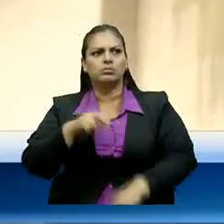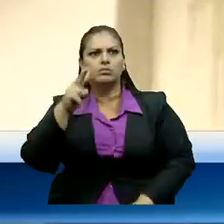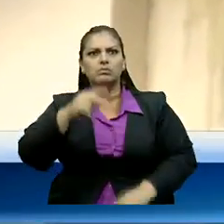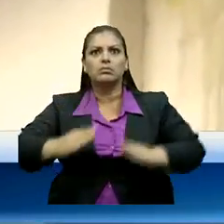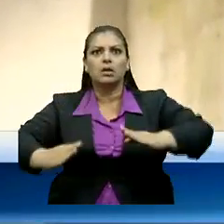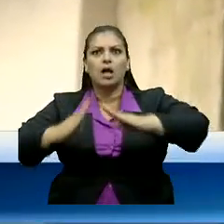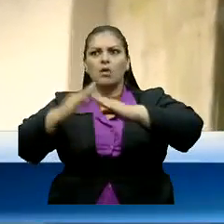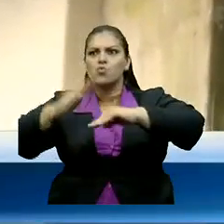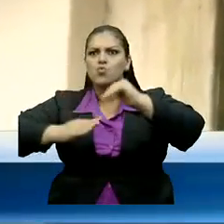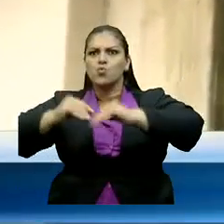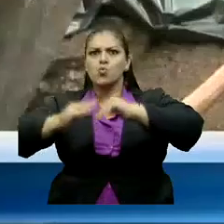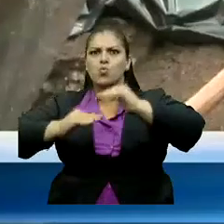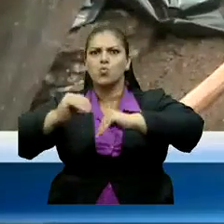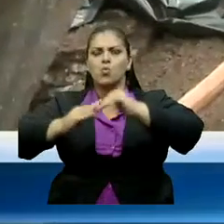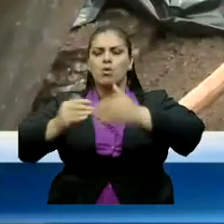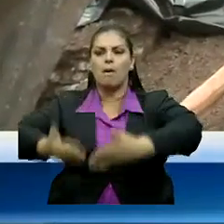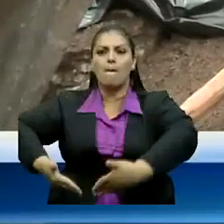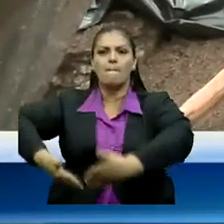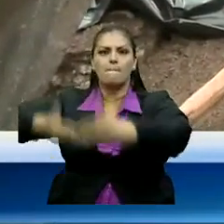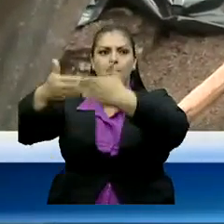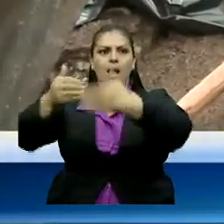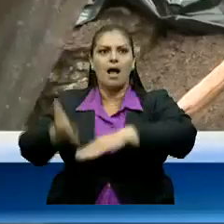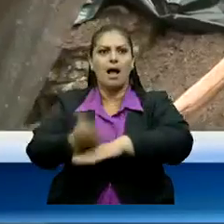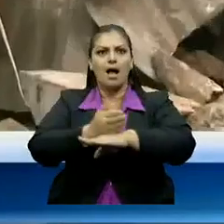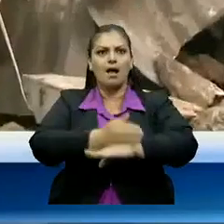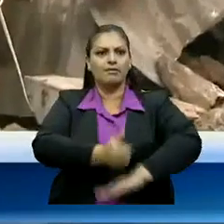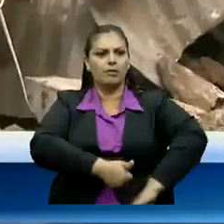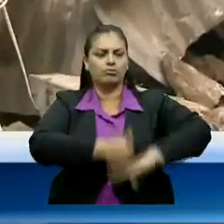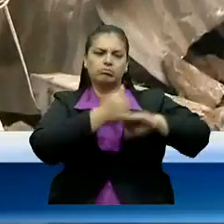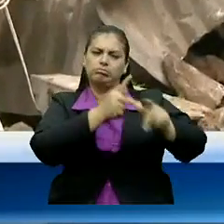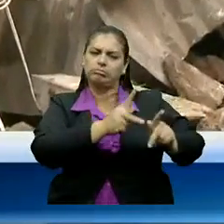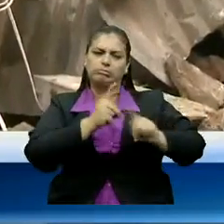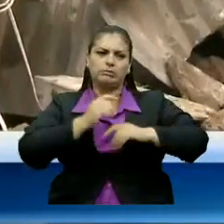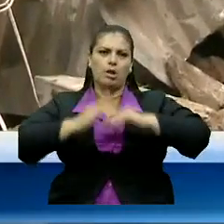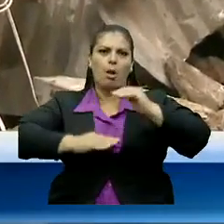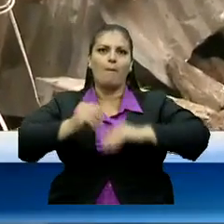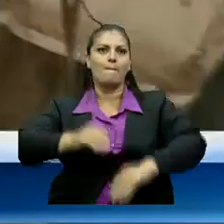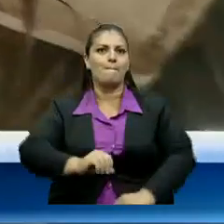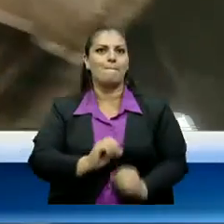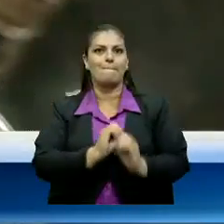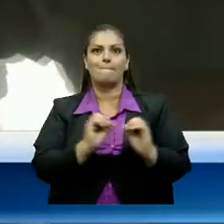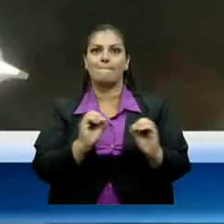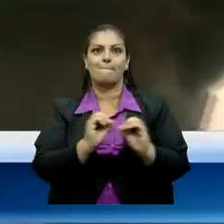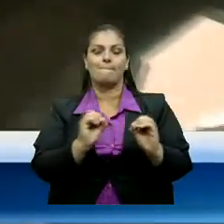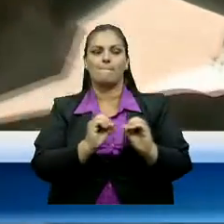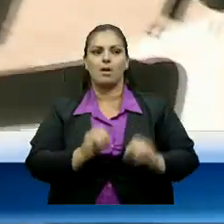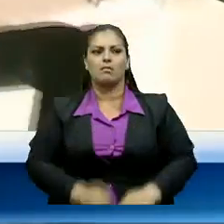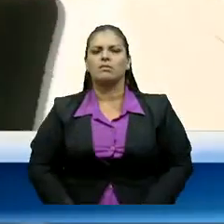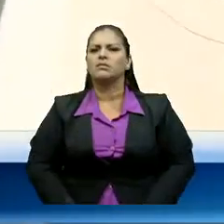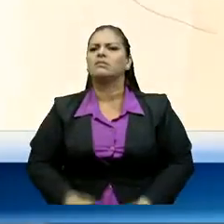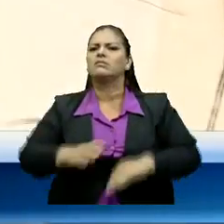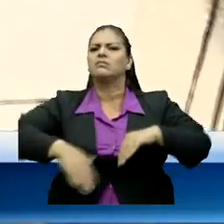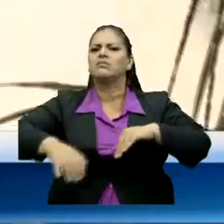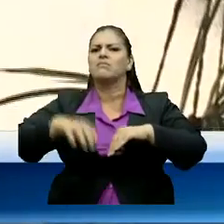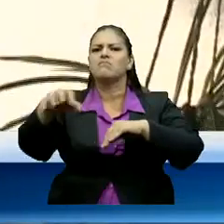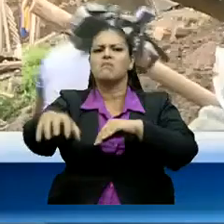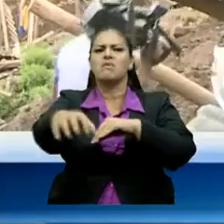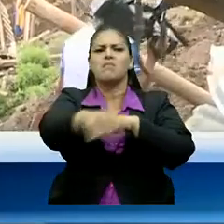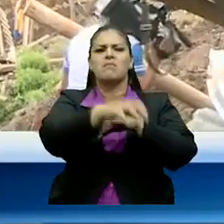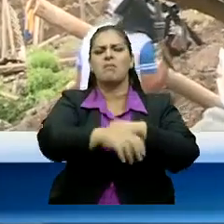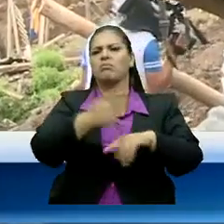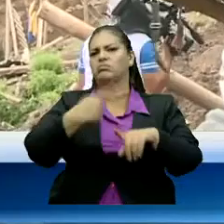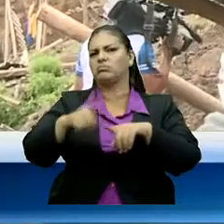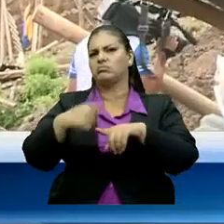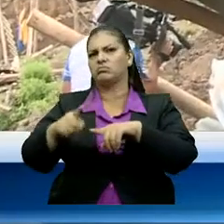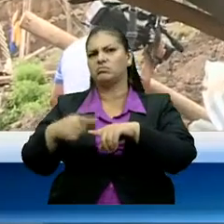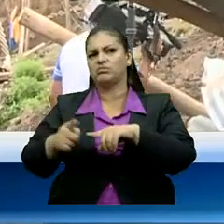Metropolitano de Quito, cuatro viviendas sufrieron daños estructurales en sectores como San Roque, La Magdalena, La Libertad y el Centro Histórico. Seis